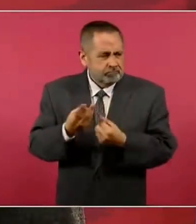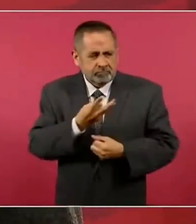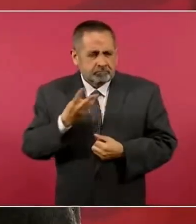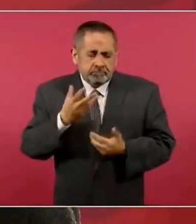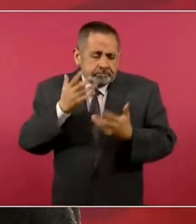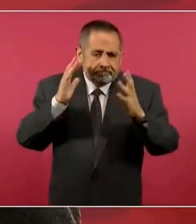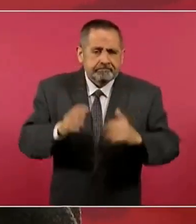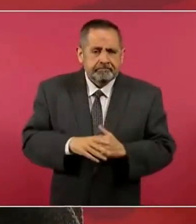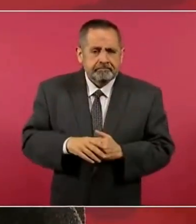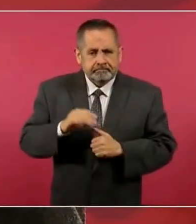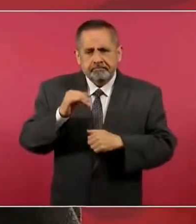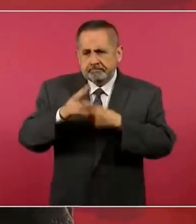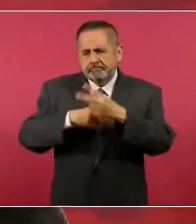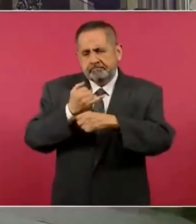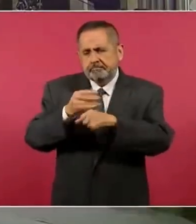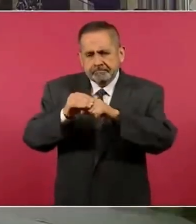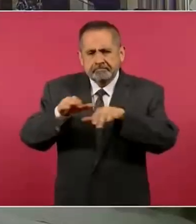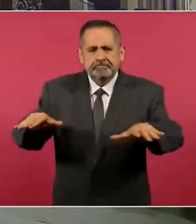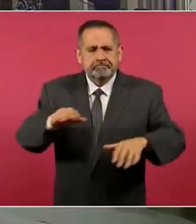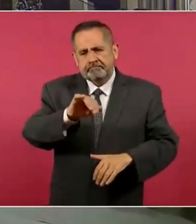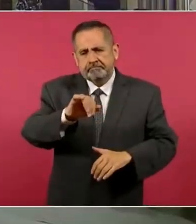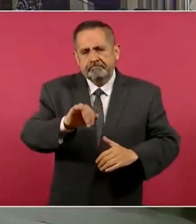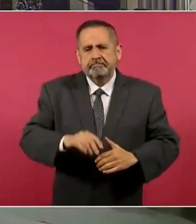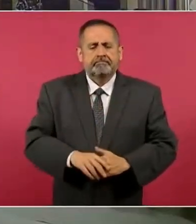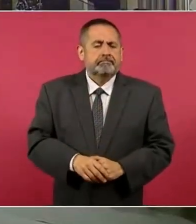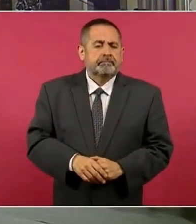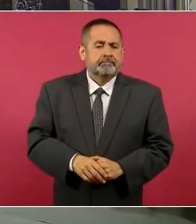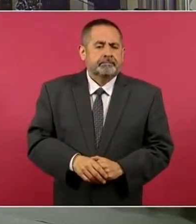conjunta, sí, pero sí se va a informar. Presidente, ¿quién?